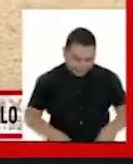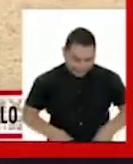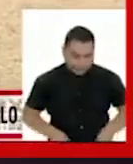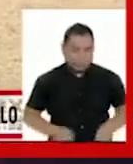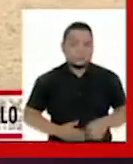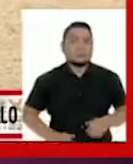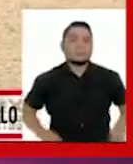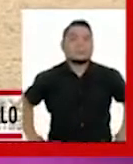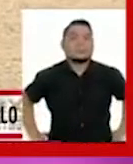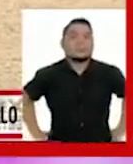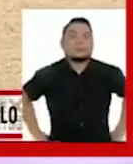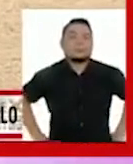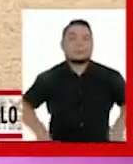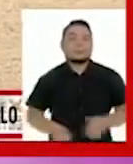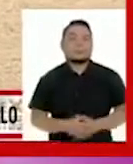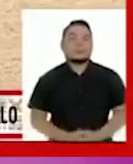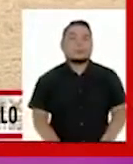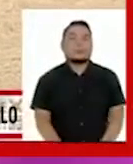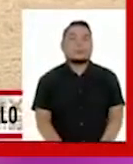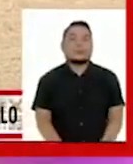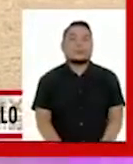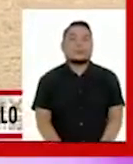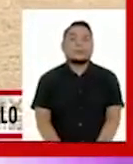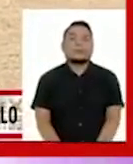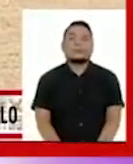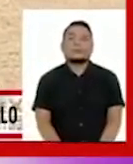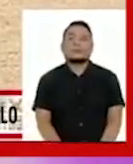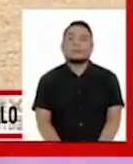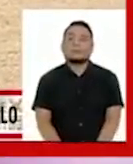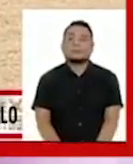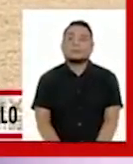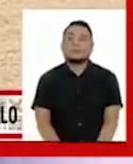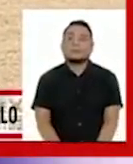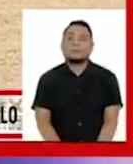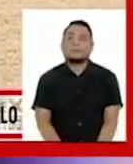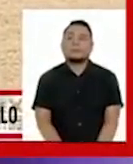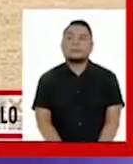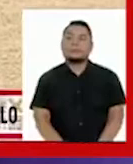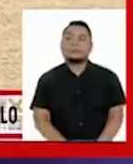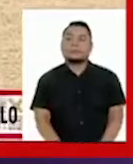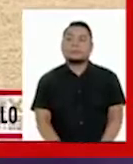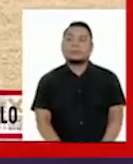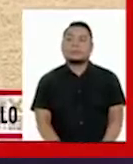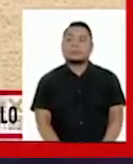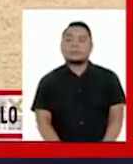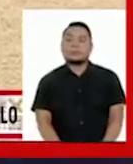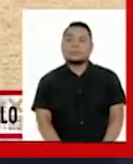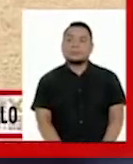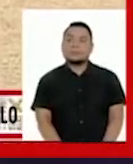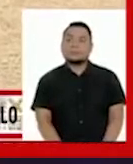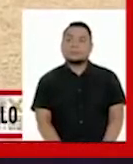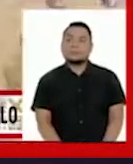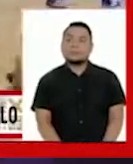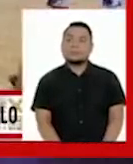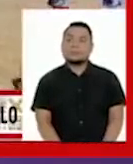a Sendero Luminoso, ¿no? Al grupo Alzado en Armas. En los años 80, 90,